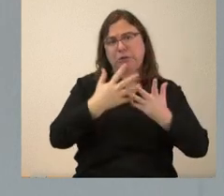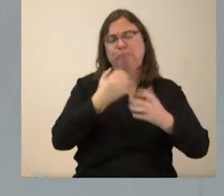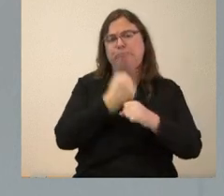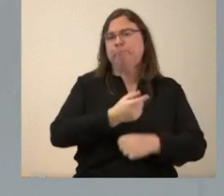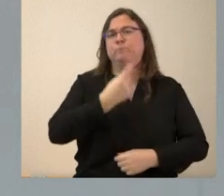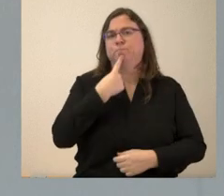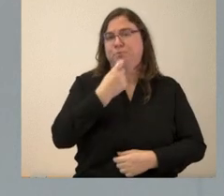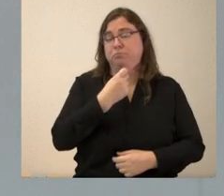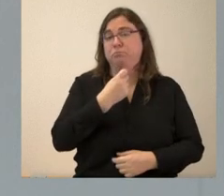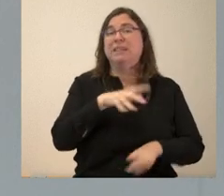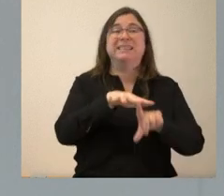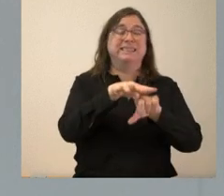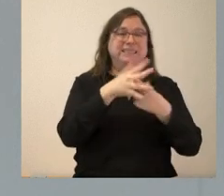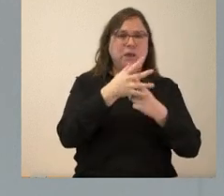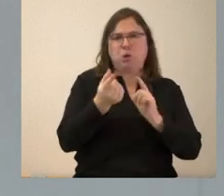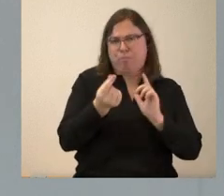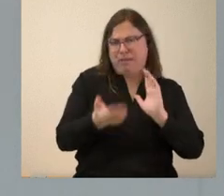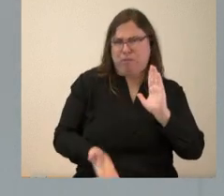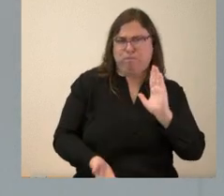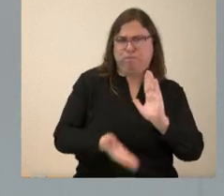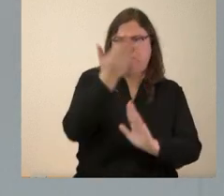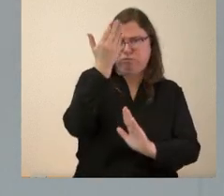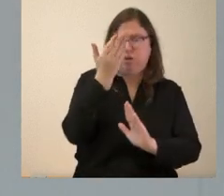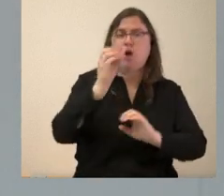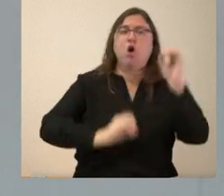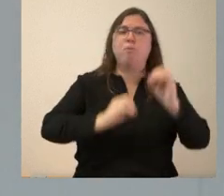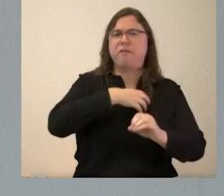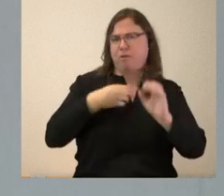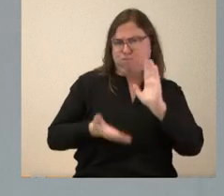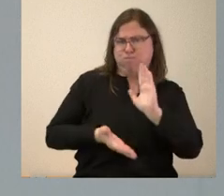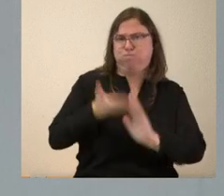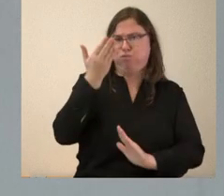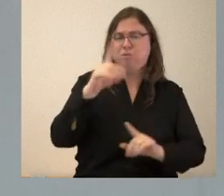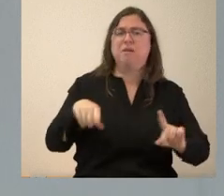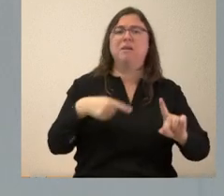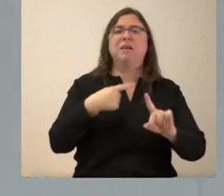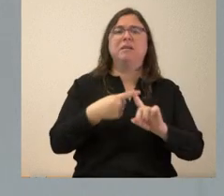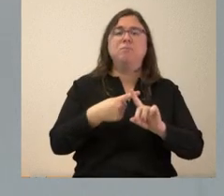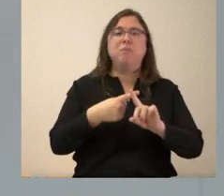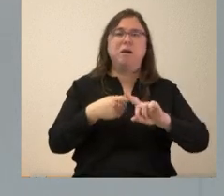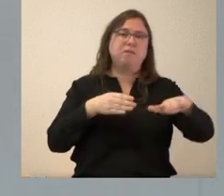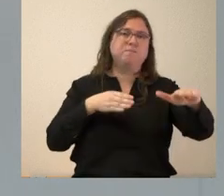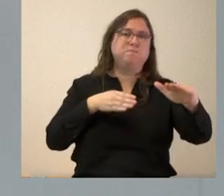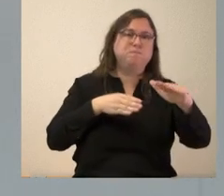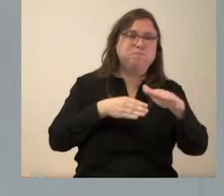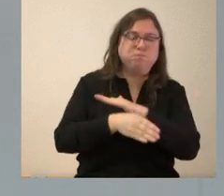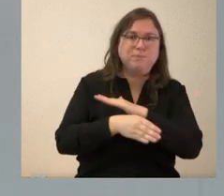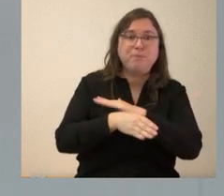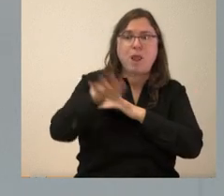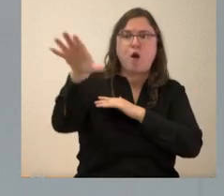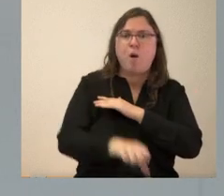el contexto de alta inflación el contexto de su vida de tipos de interés la dificultad de acceso a determinados componentes